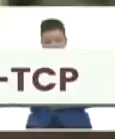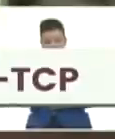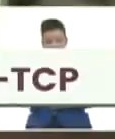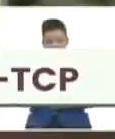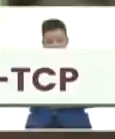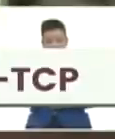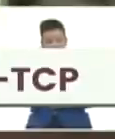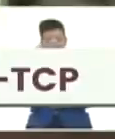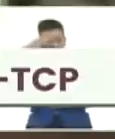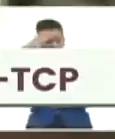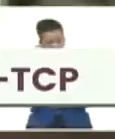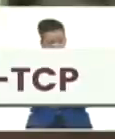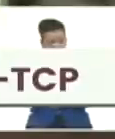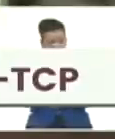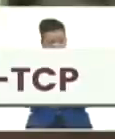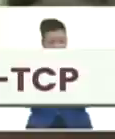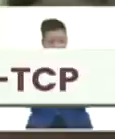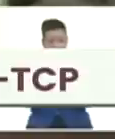Cuba